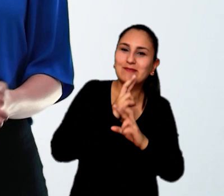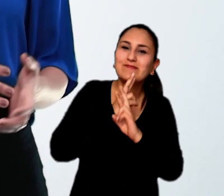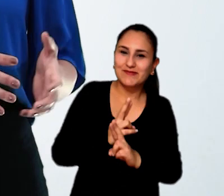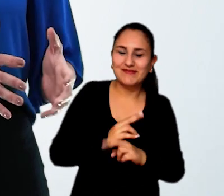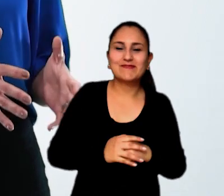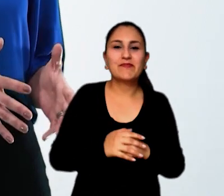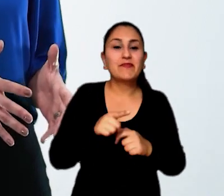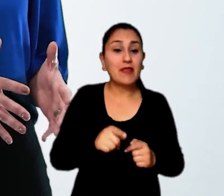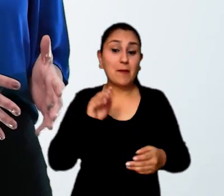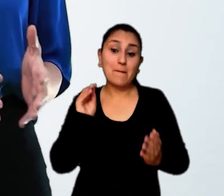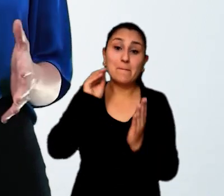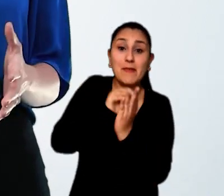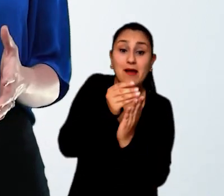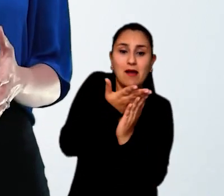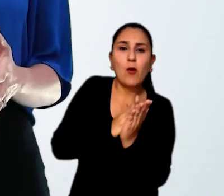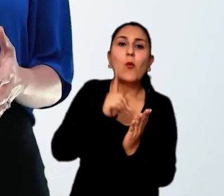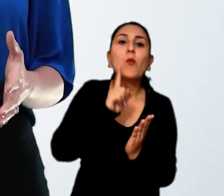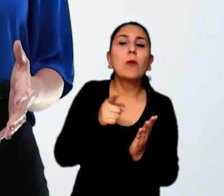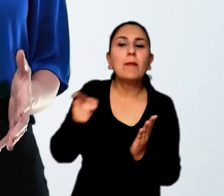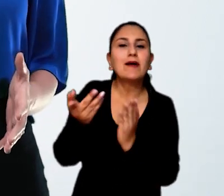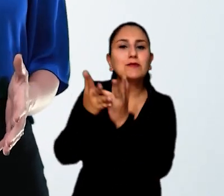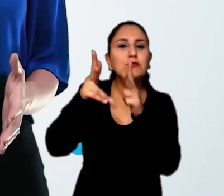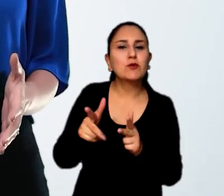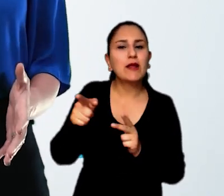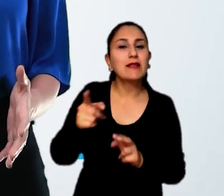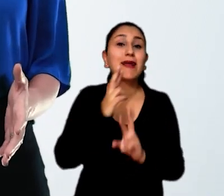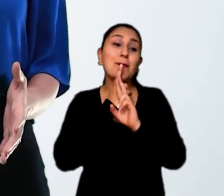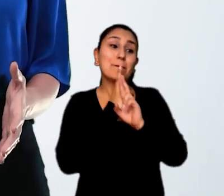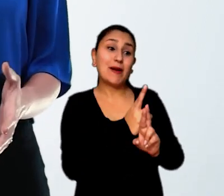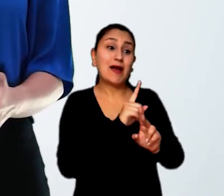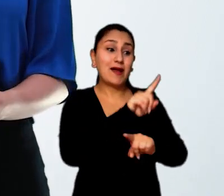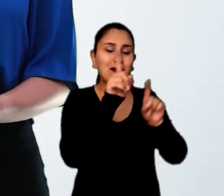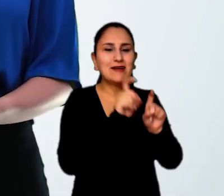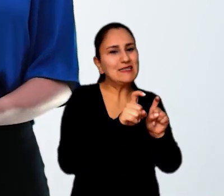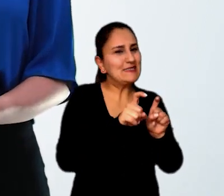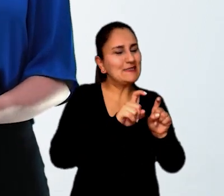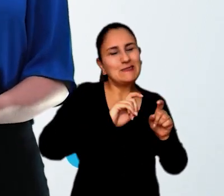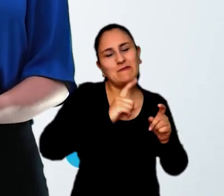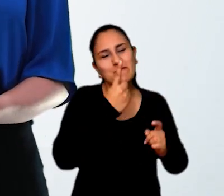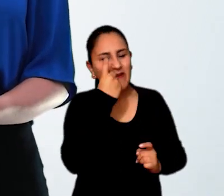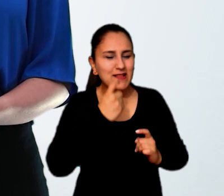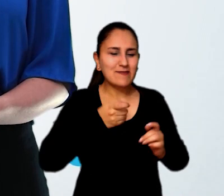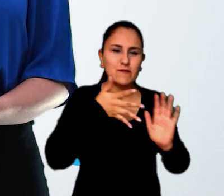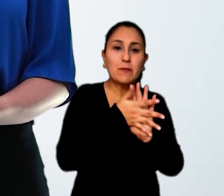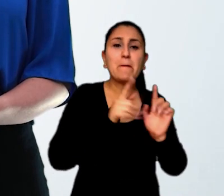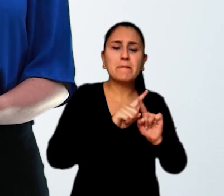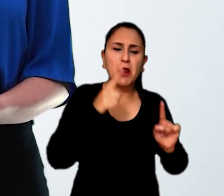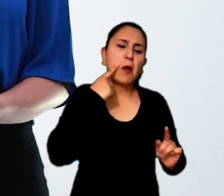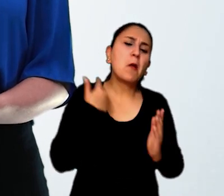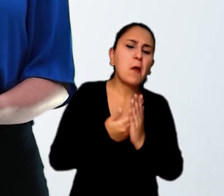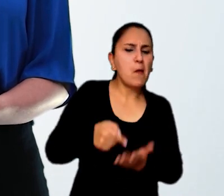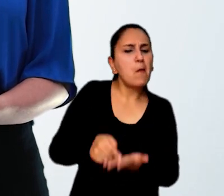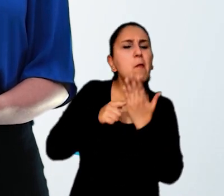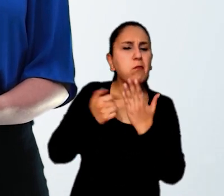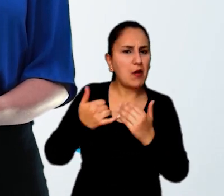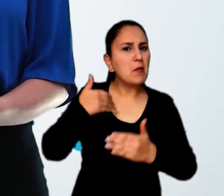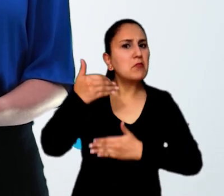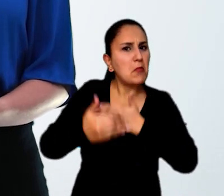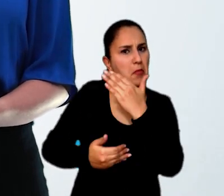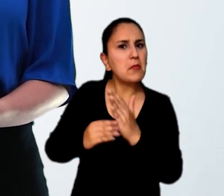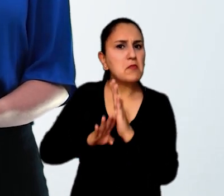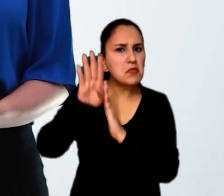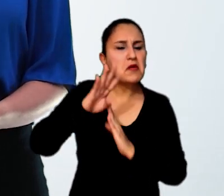cuando el estudiante responde de manera incompleta a la pregunta pero se puede evidenciar un avance en el desarrollo de la